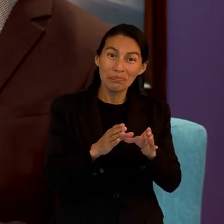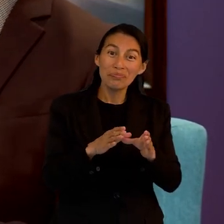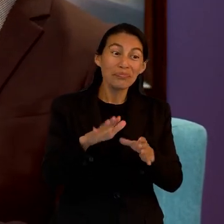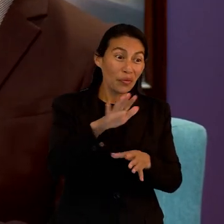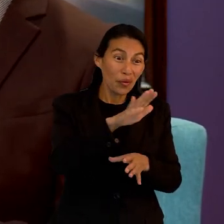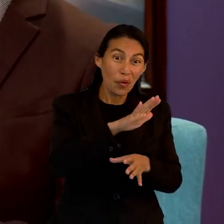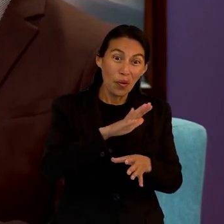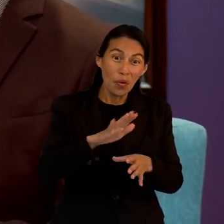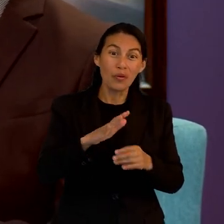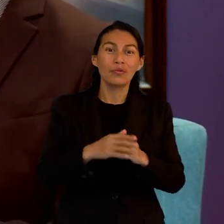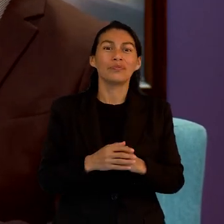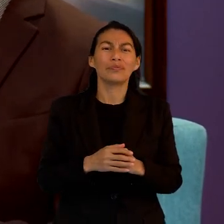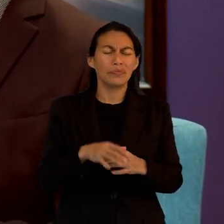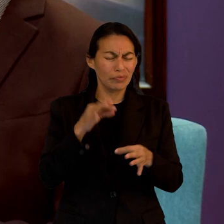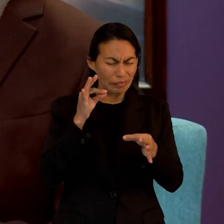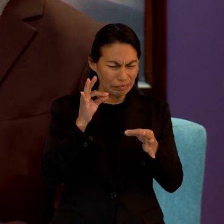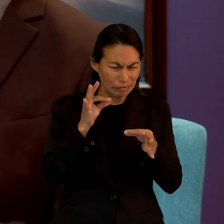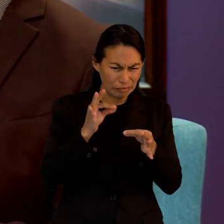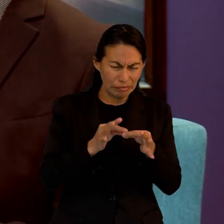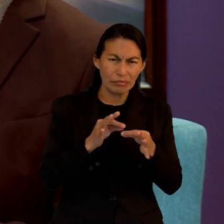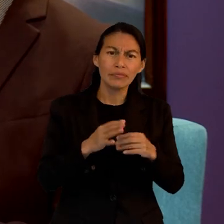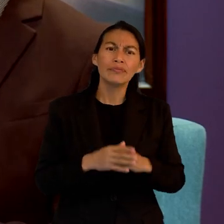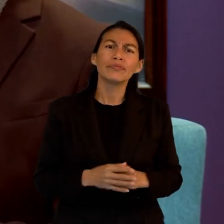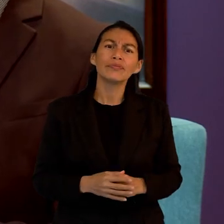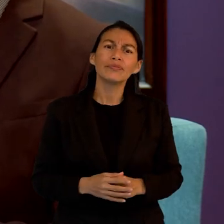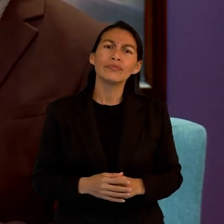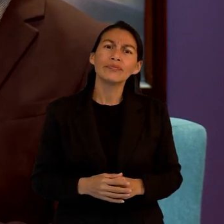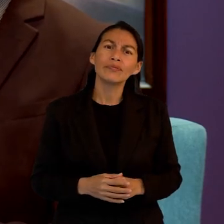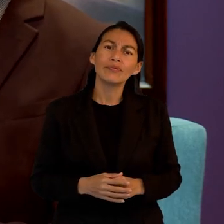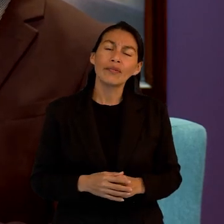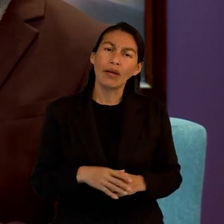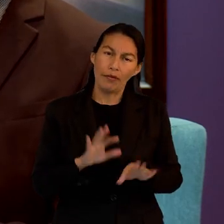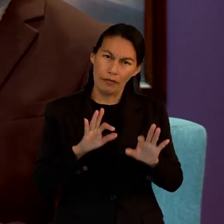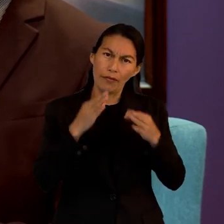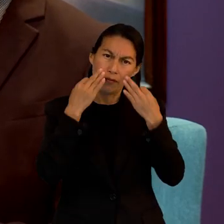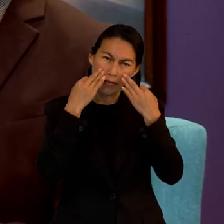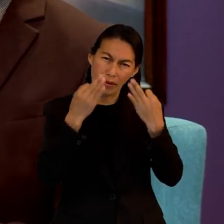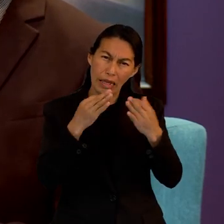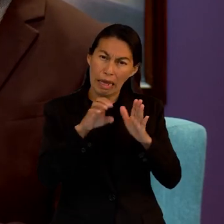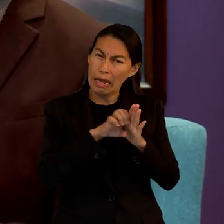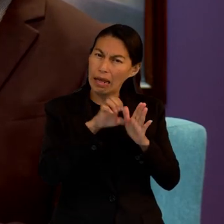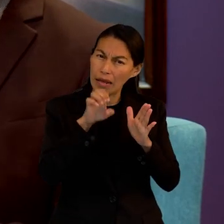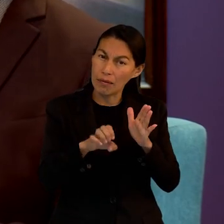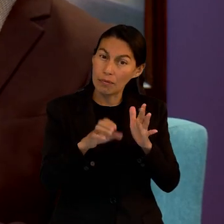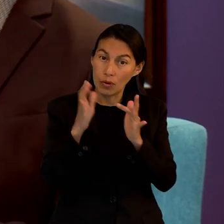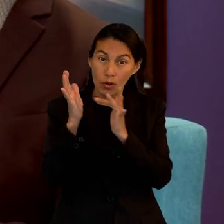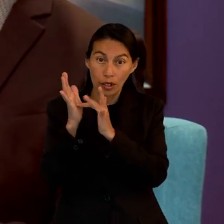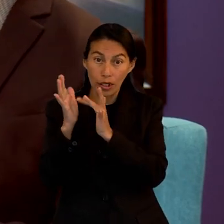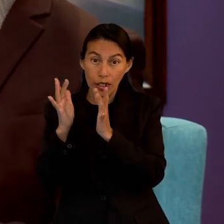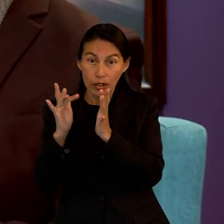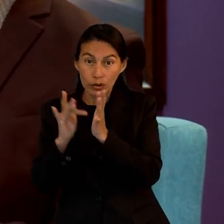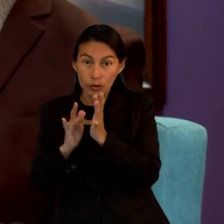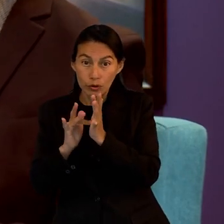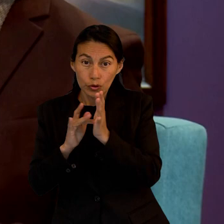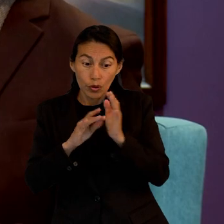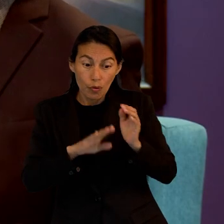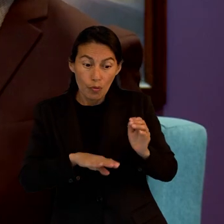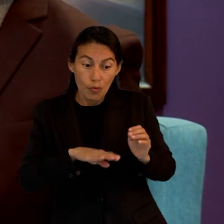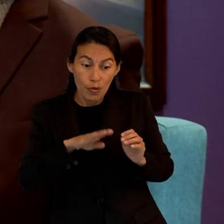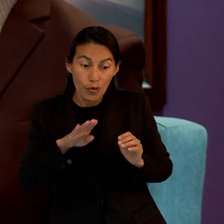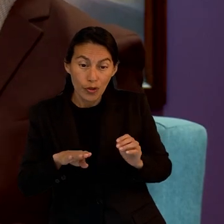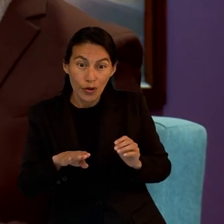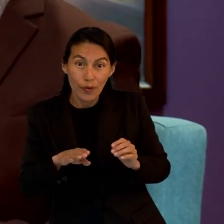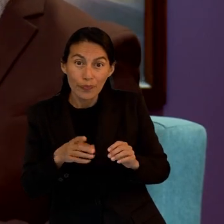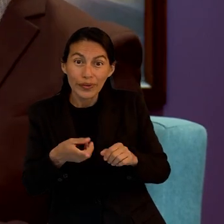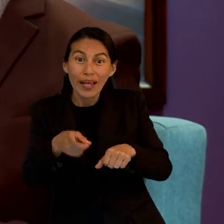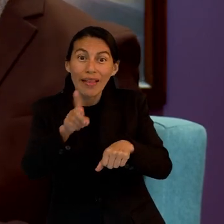asombrosa con mucha precisión por ejemplo cuando jesús murió murió ese día de pentecostés